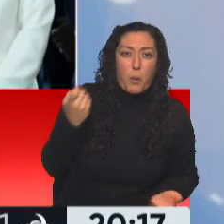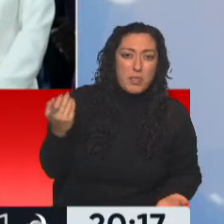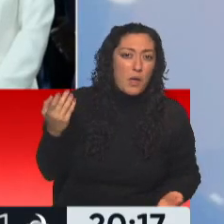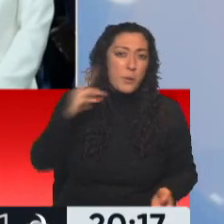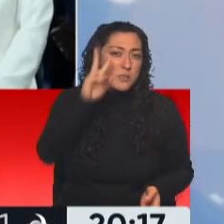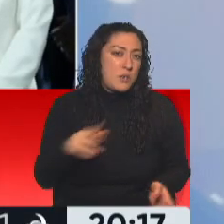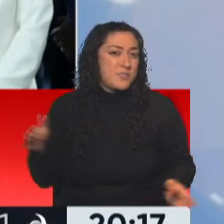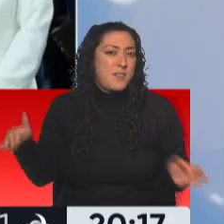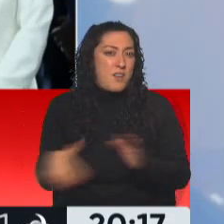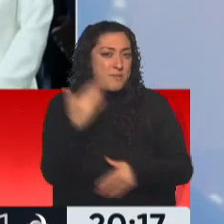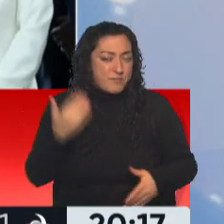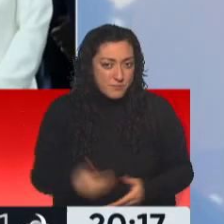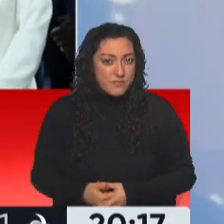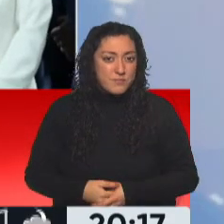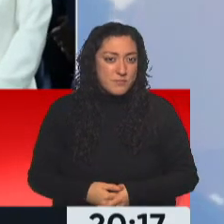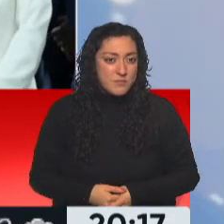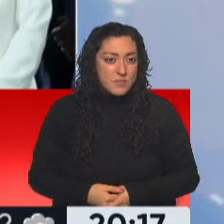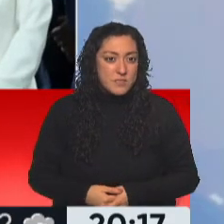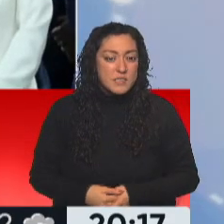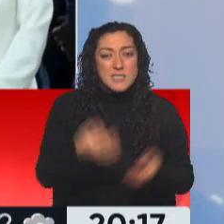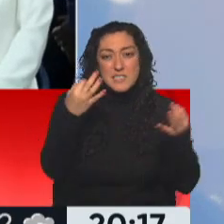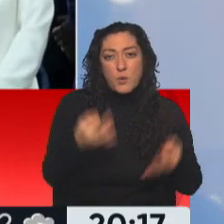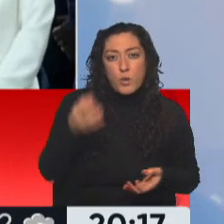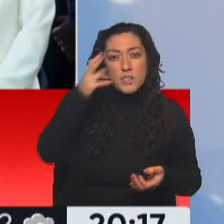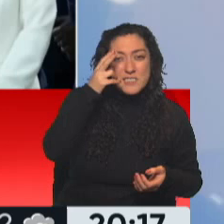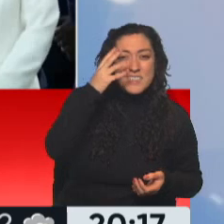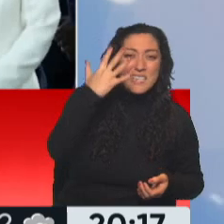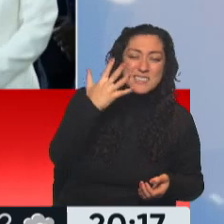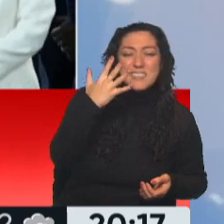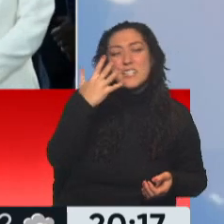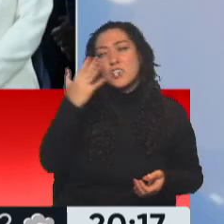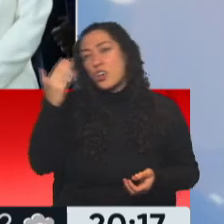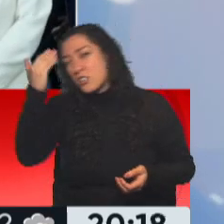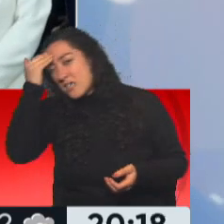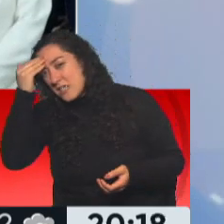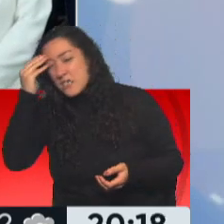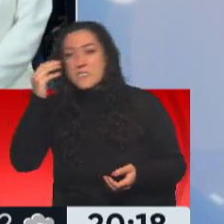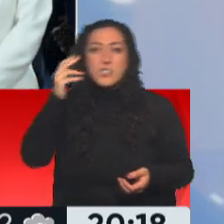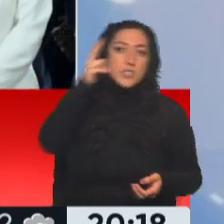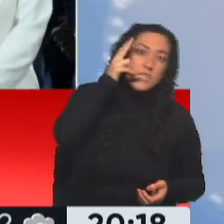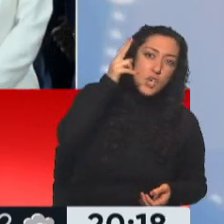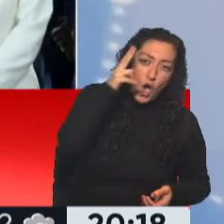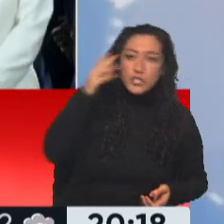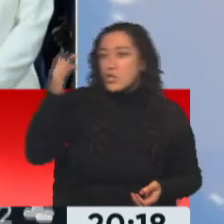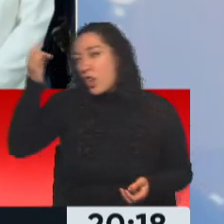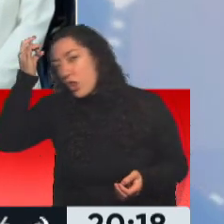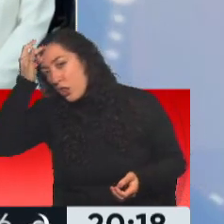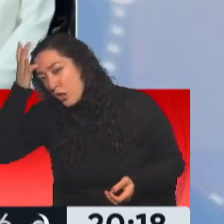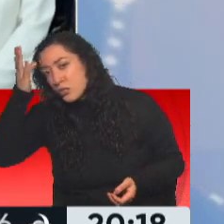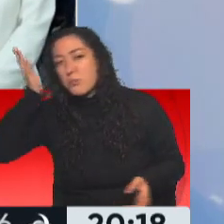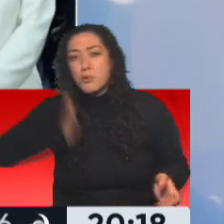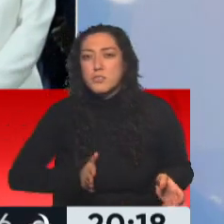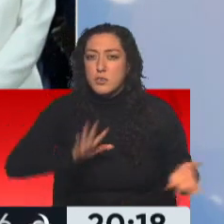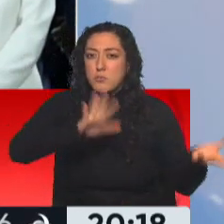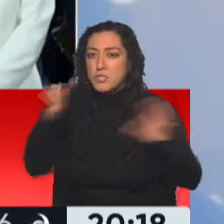y hubiese habido una proporción de 85-15, 88-12. Esa es la realidad en la que se está viendo la situación